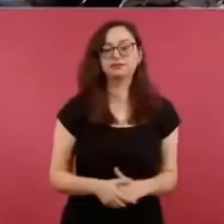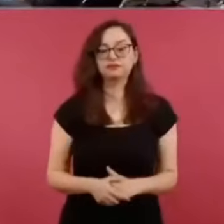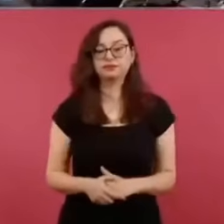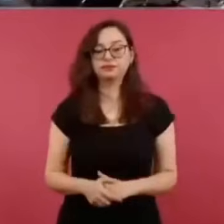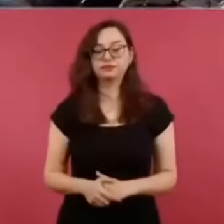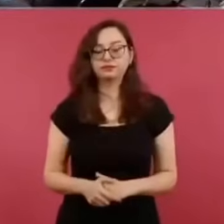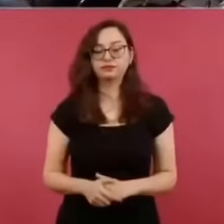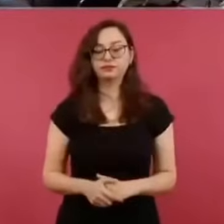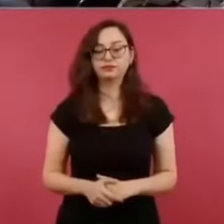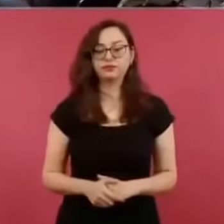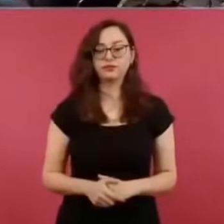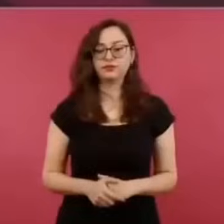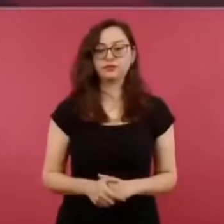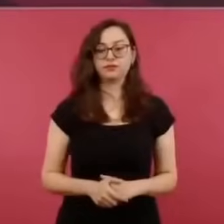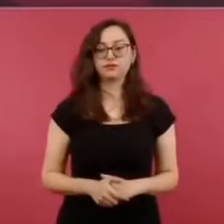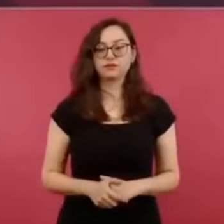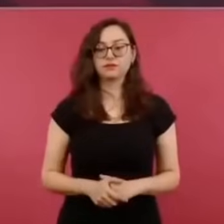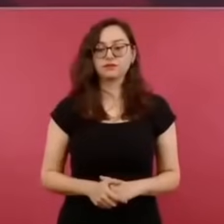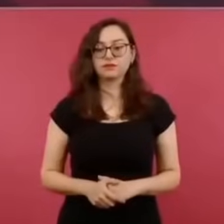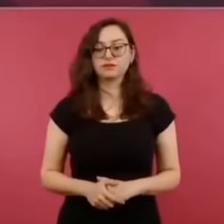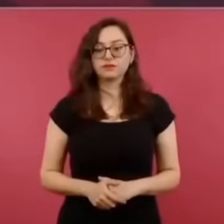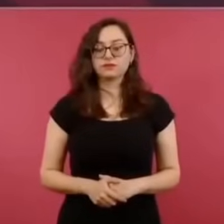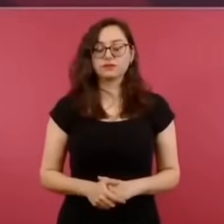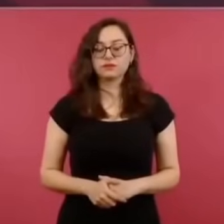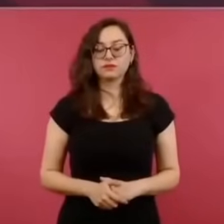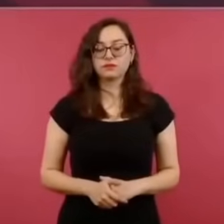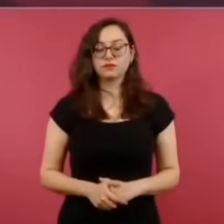Pero no es lo mismo,